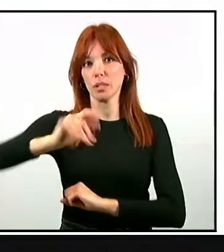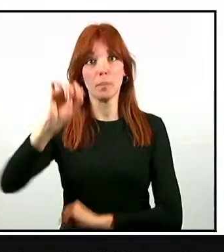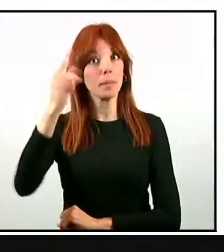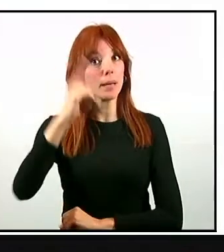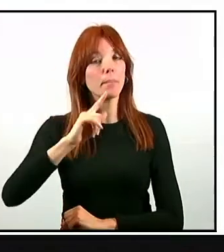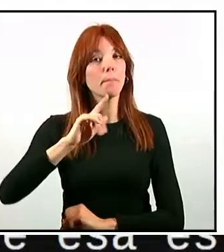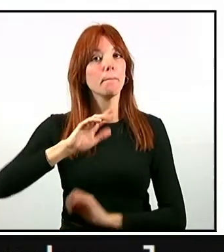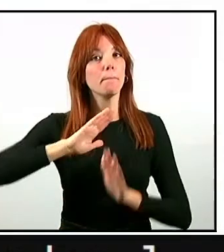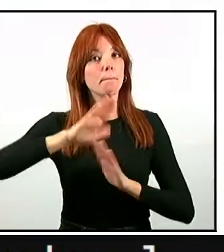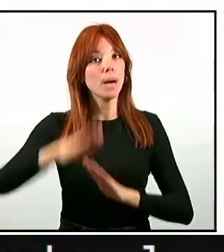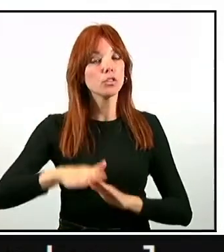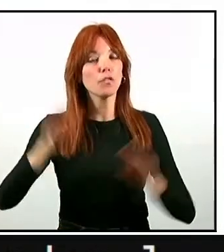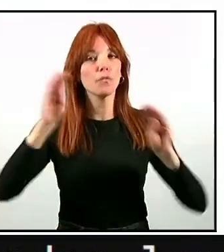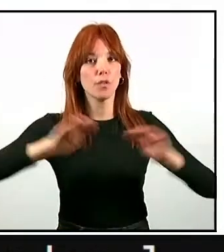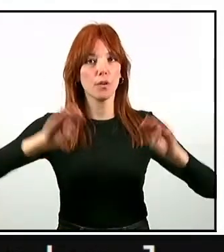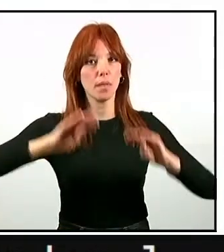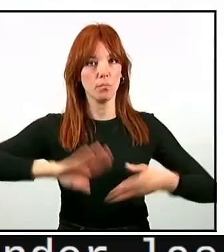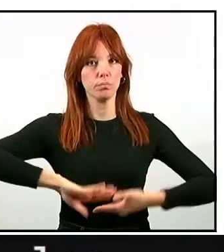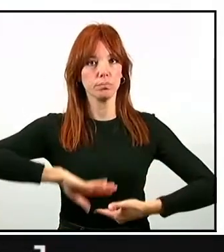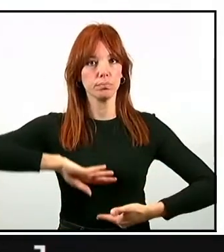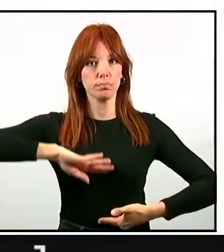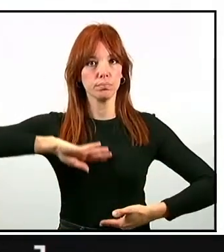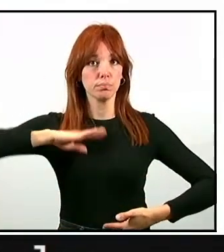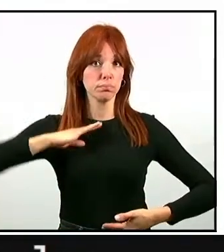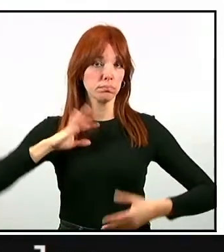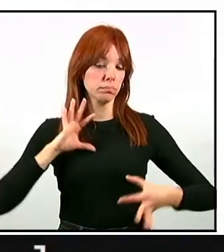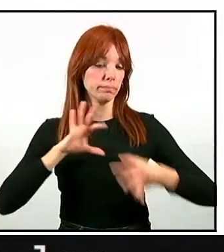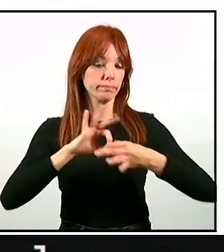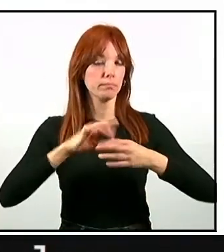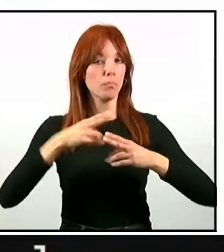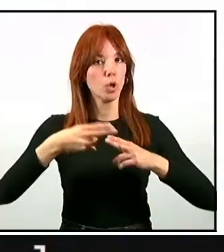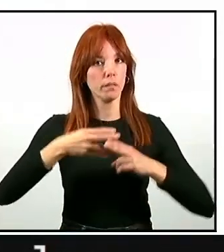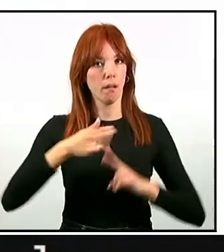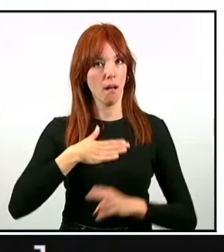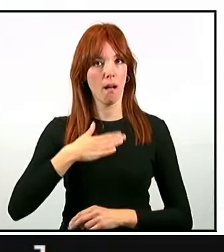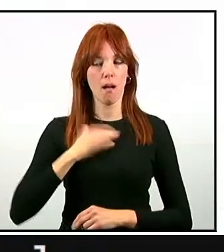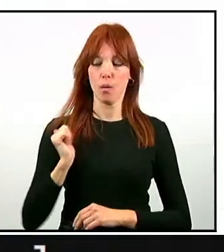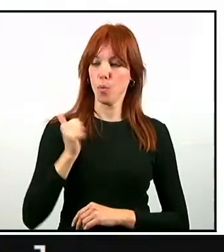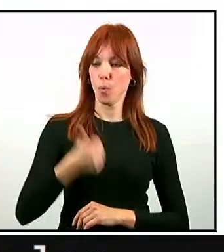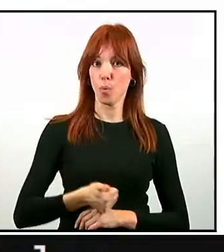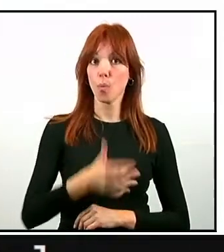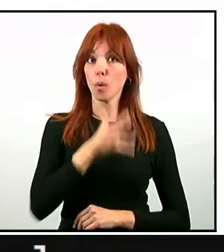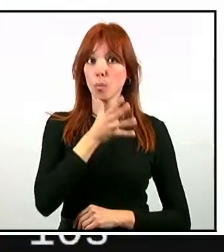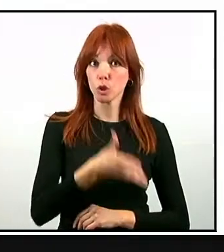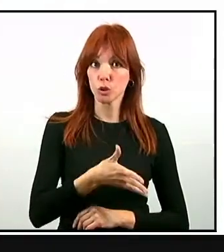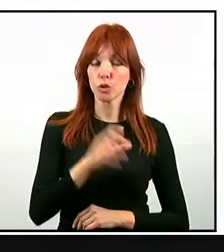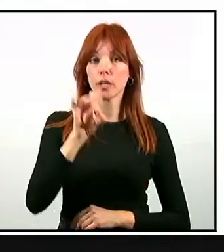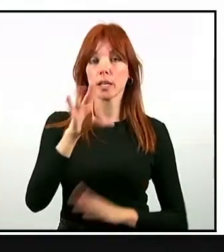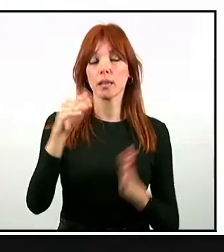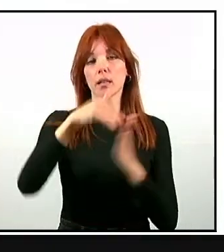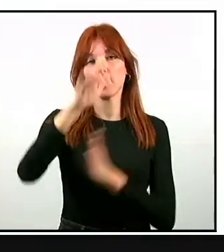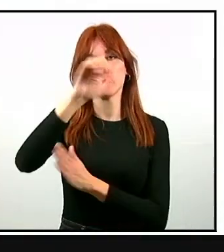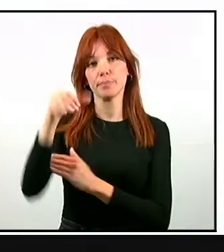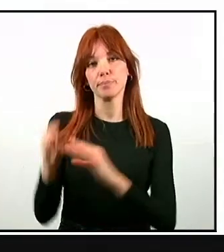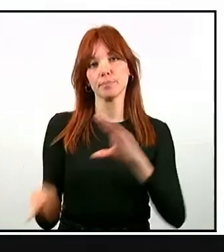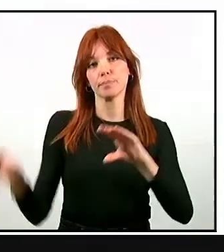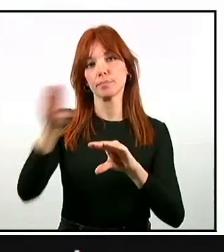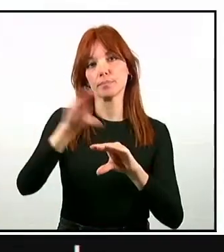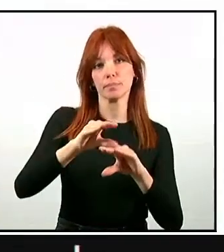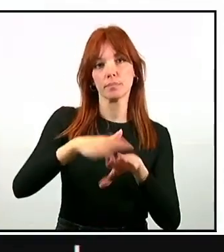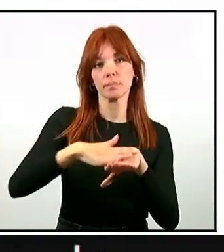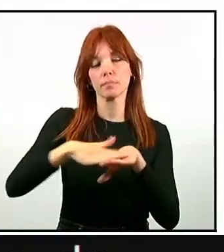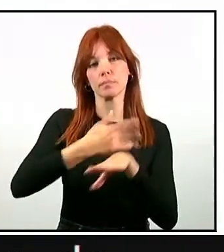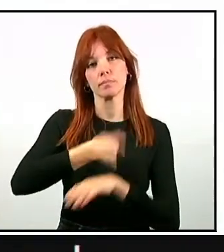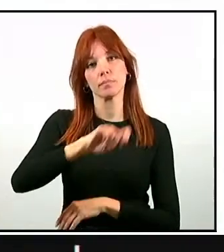las políticas que hemos llevado a cabo en los últimos años. Por eso esos 15 millones extraordinarios que aporta el Gobierno de España para